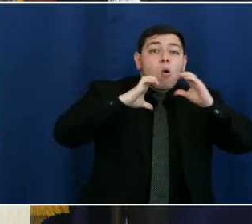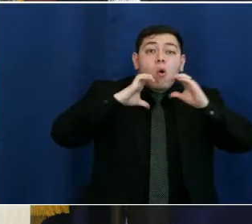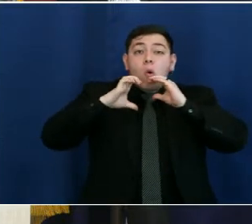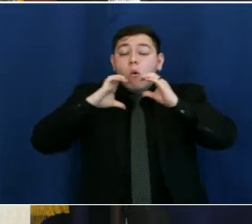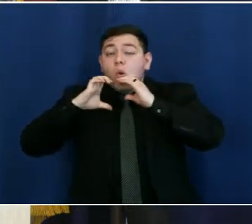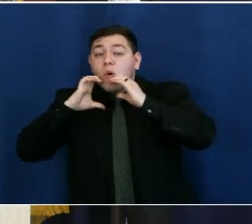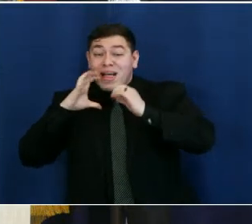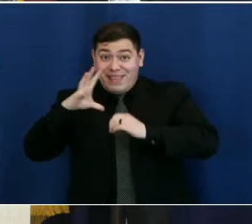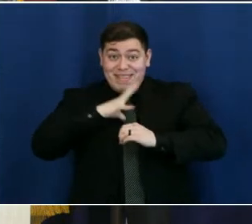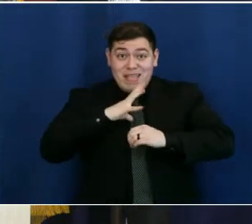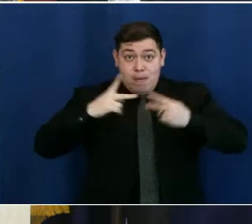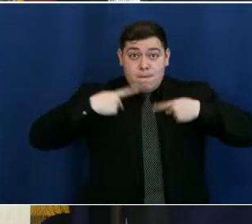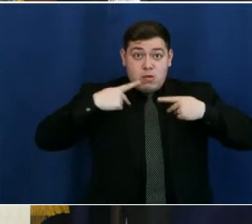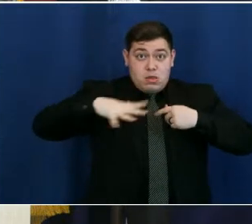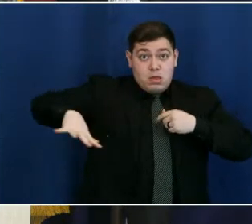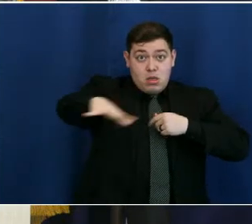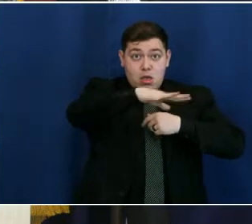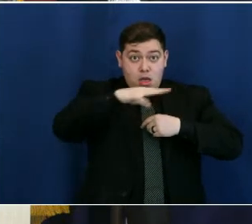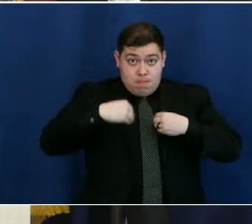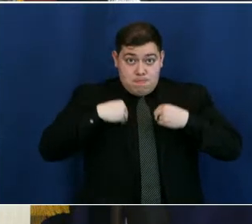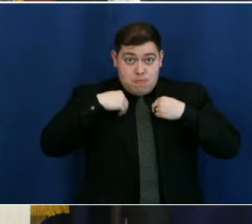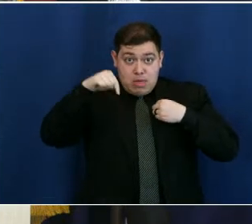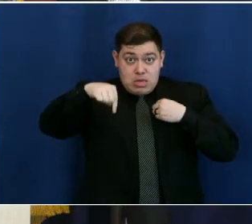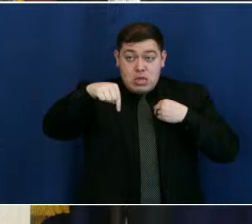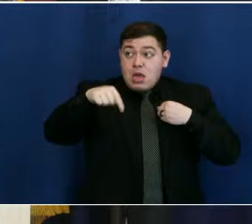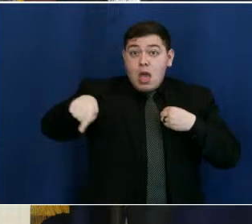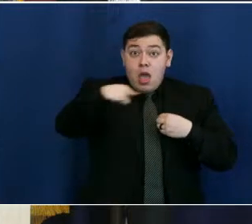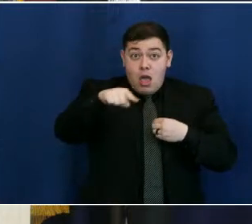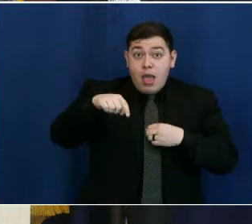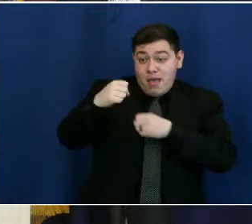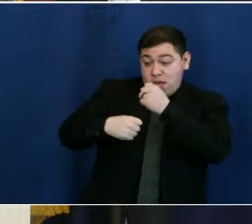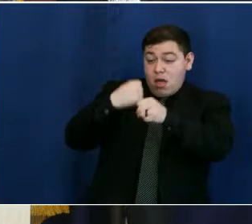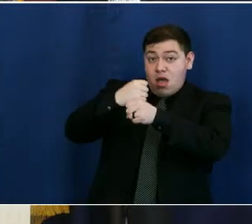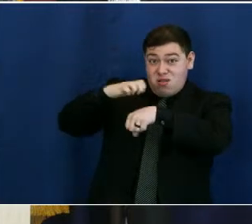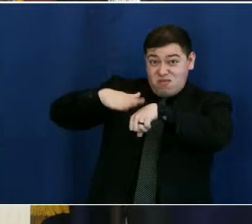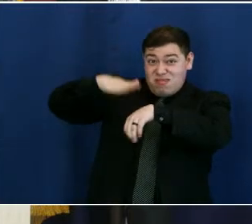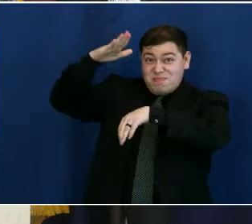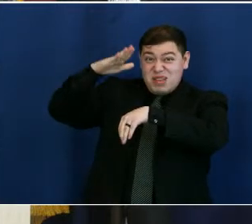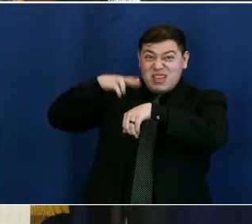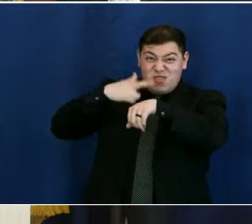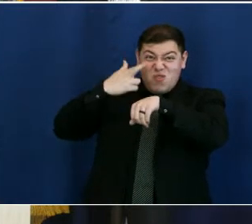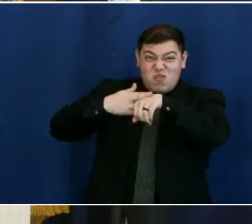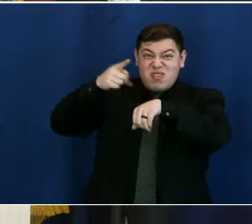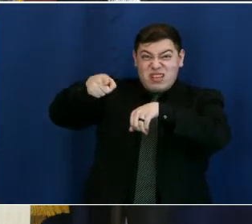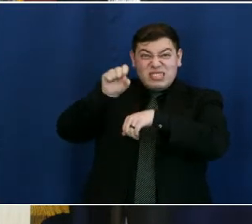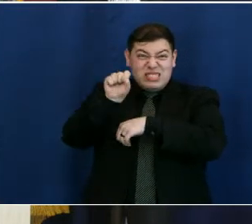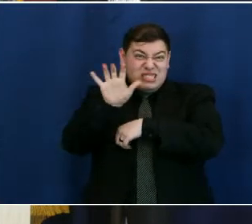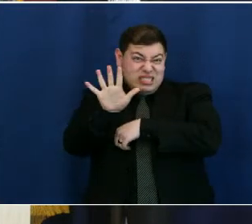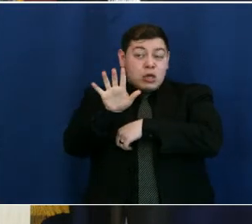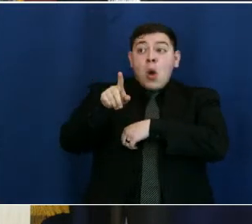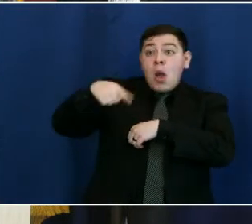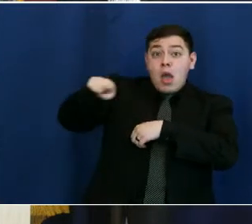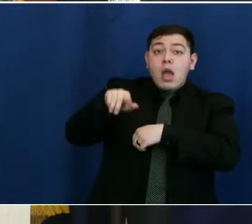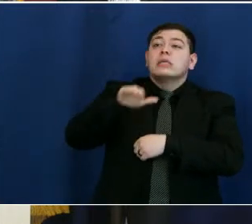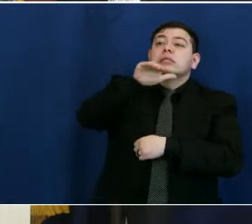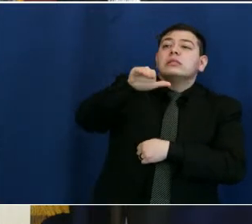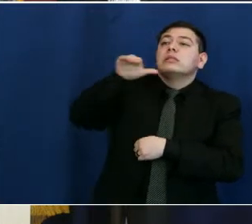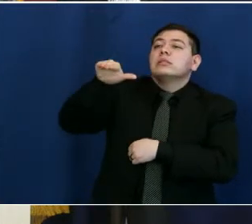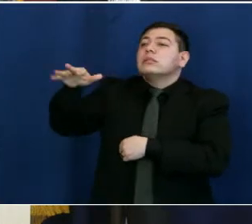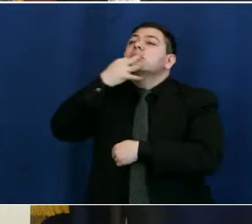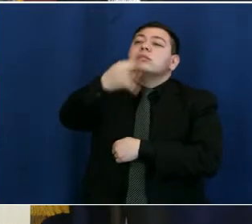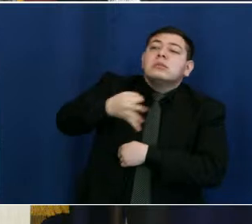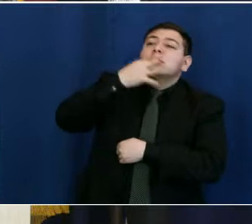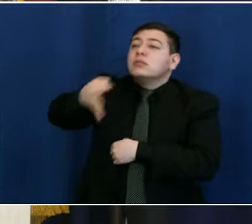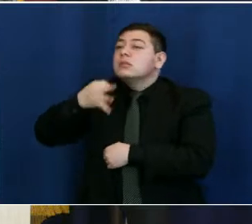con personas de la tercera edad para apoyarlos en hacer sus citas para la vacuna. Sabemos que el porcentaje de vacunas ahorita en